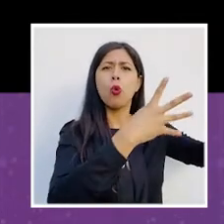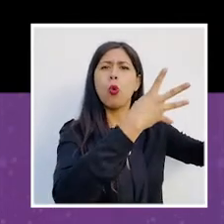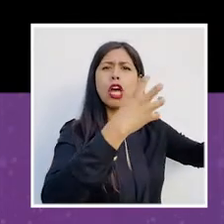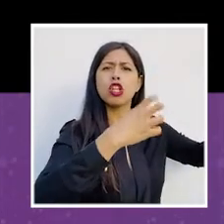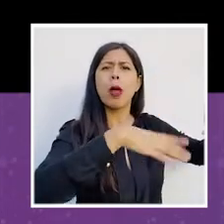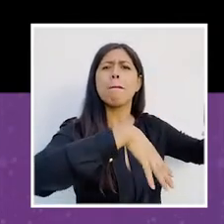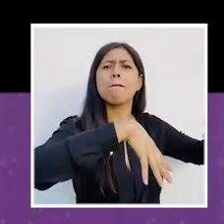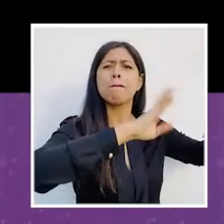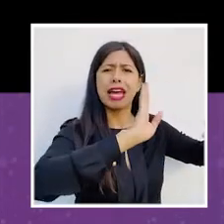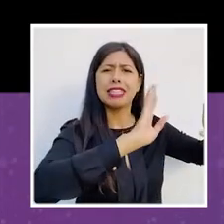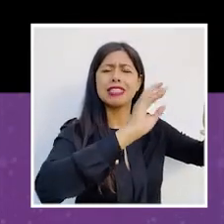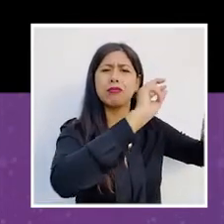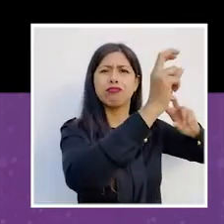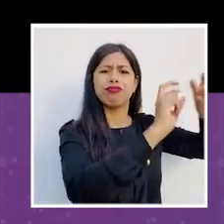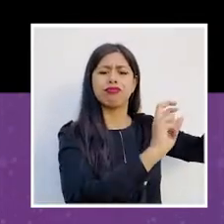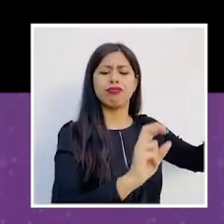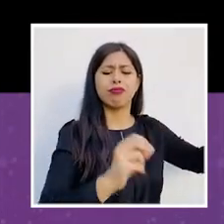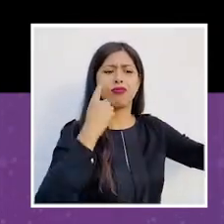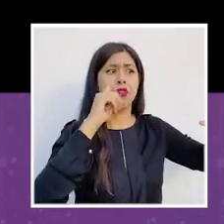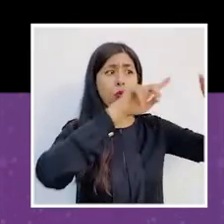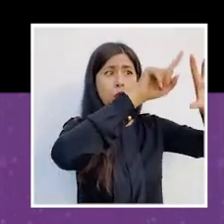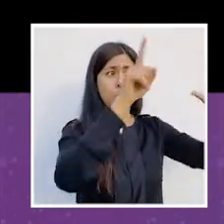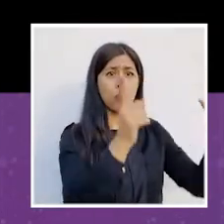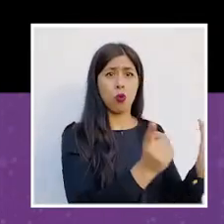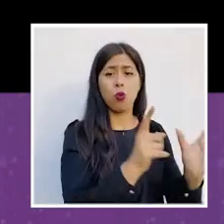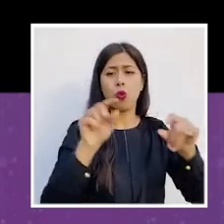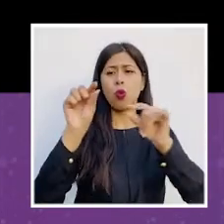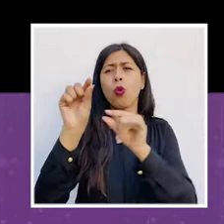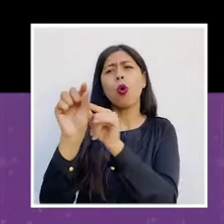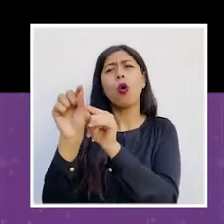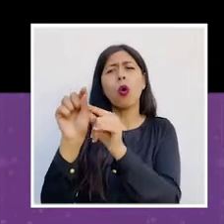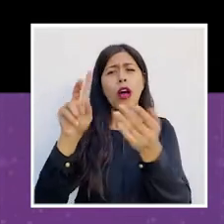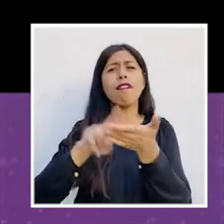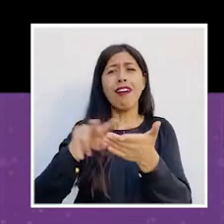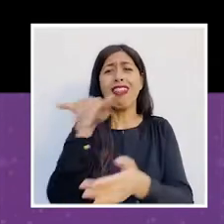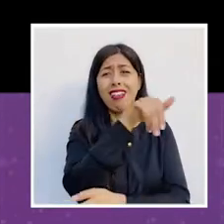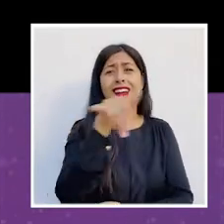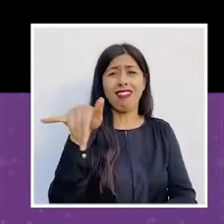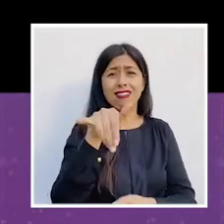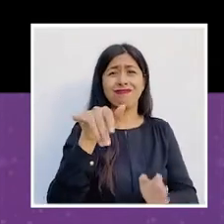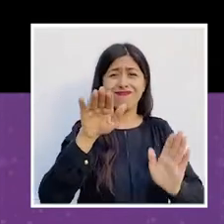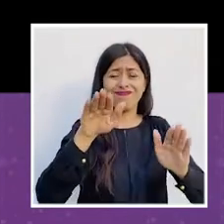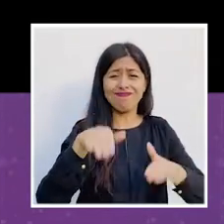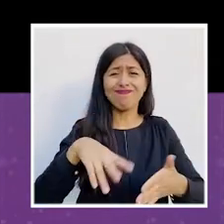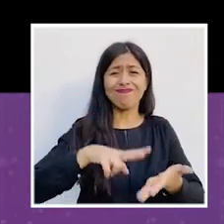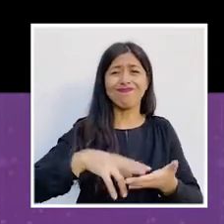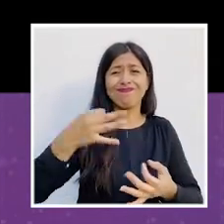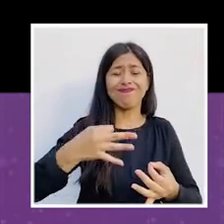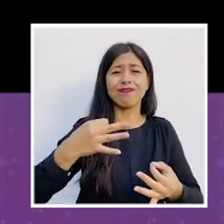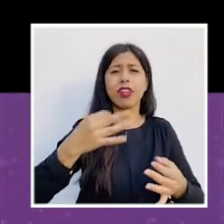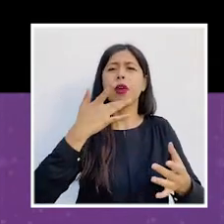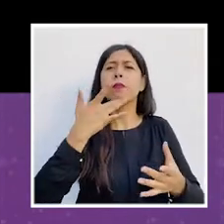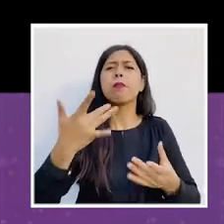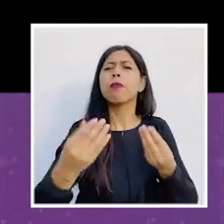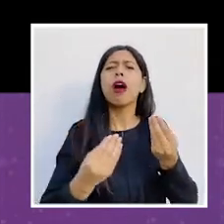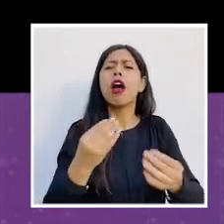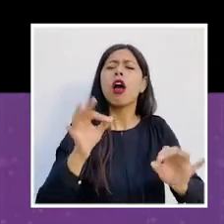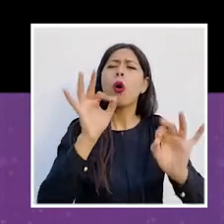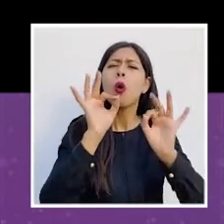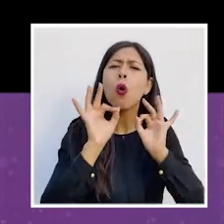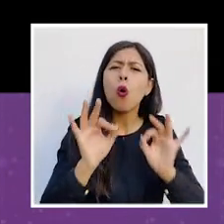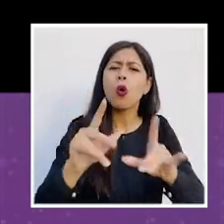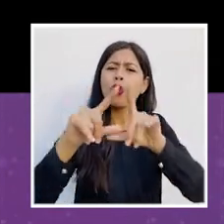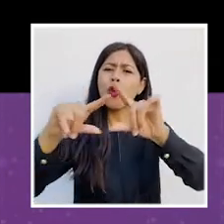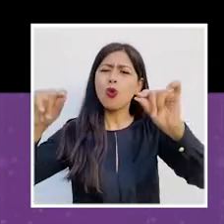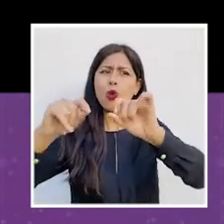Allí estamos mostrando el verdadero tamaño relativo entre la luna y el sol. ¿Y cómo se la regla la luna para bloquear